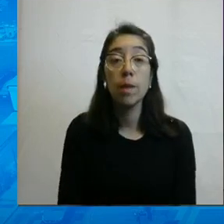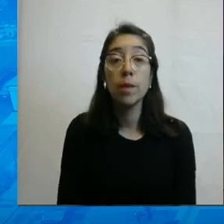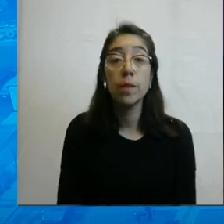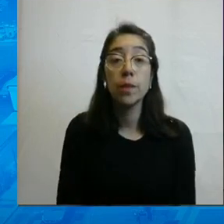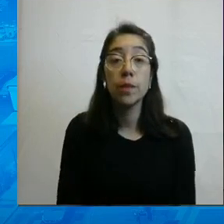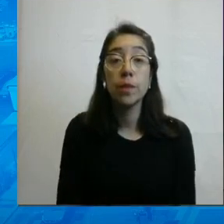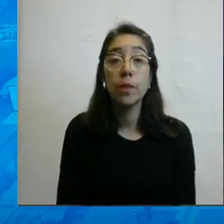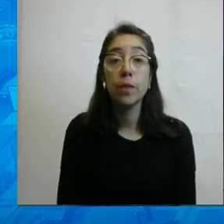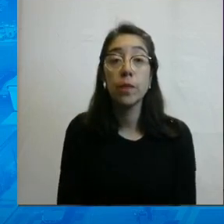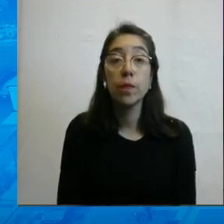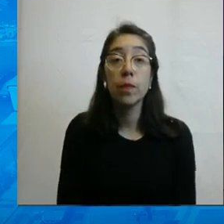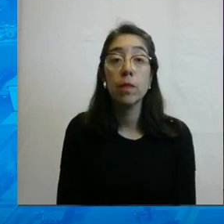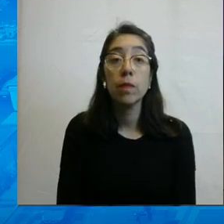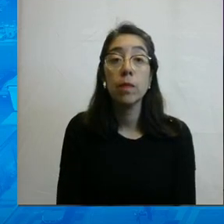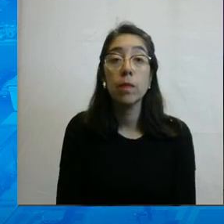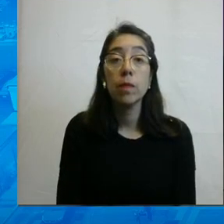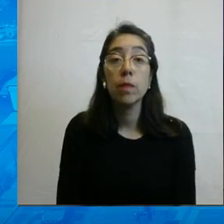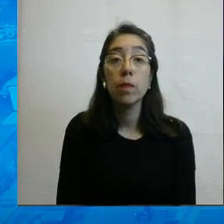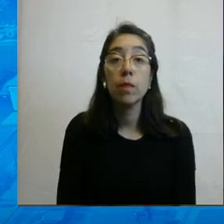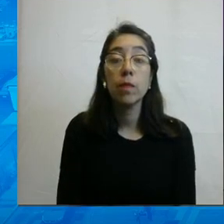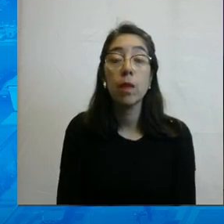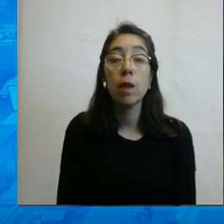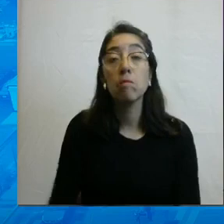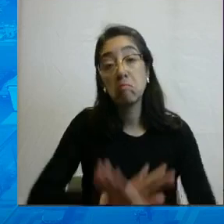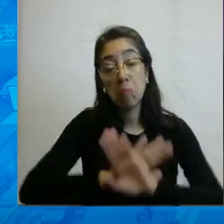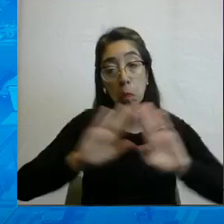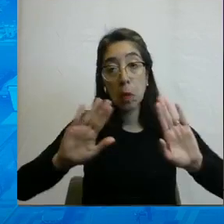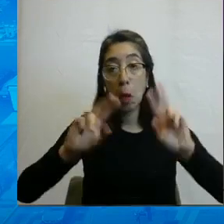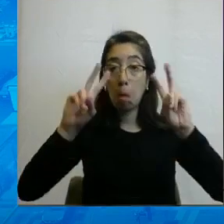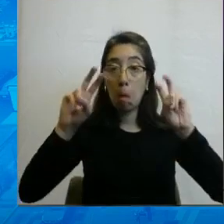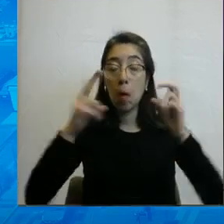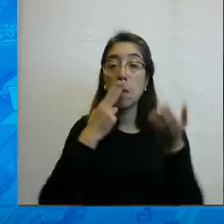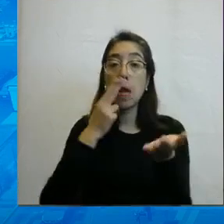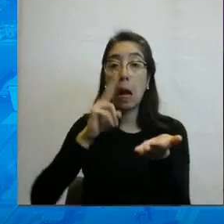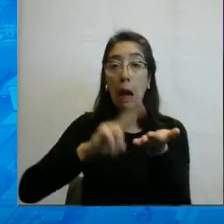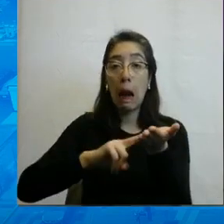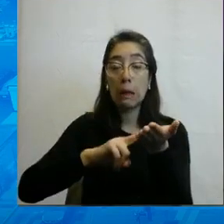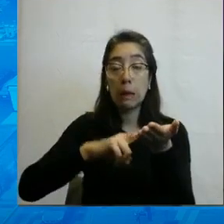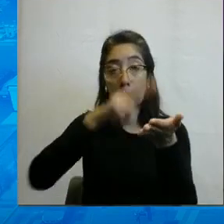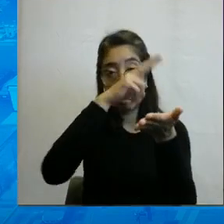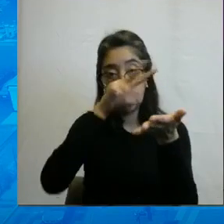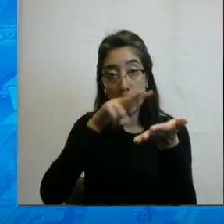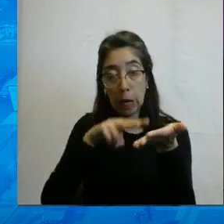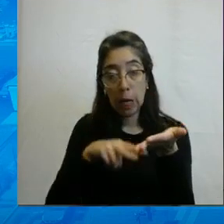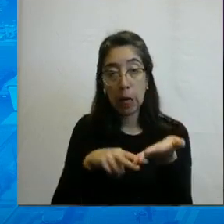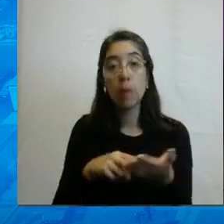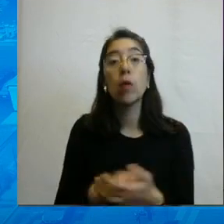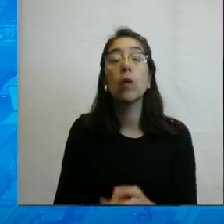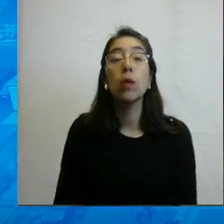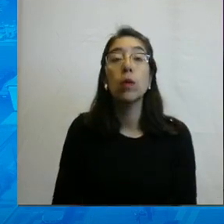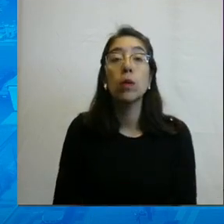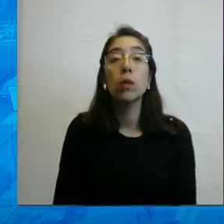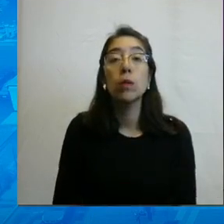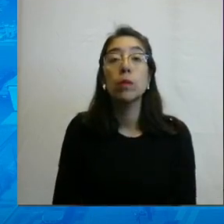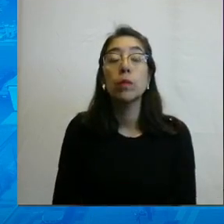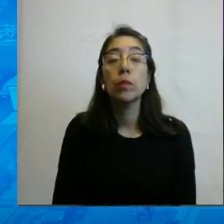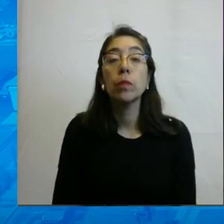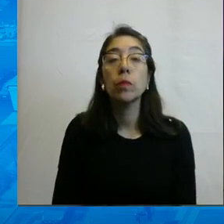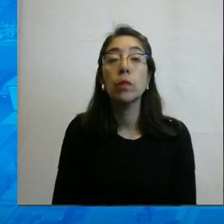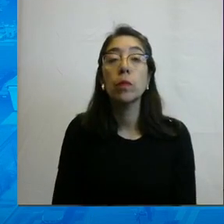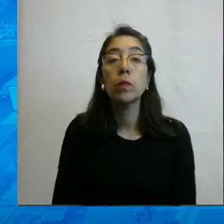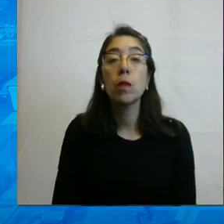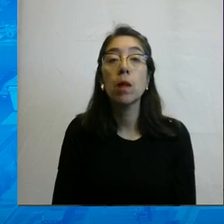3, referido a la correspondencia según reglamento de consejo. Y a continuación